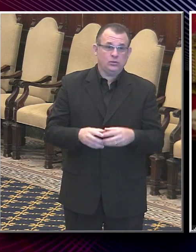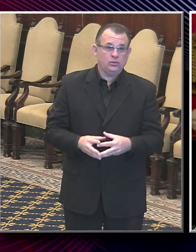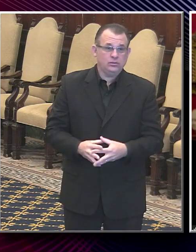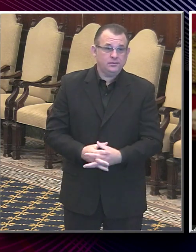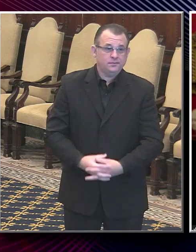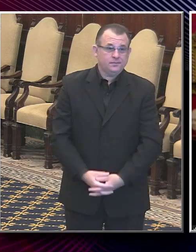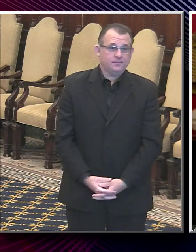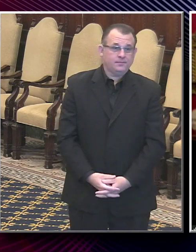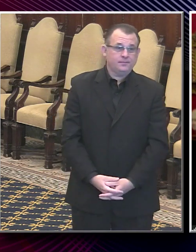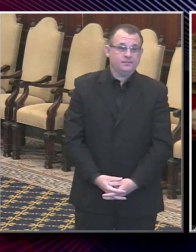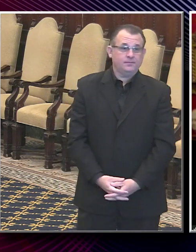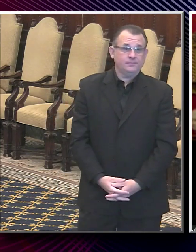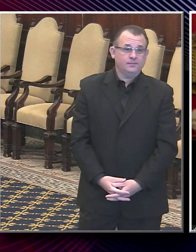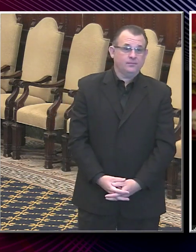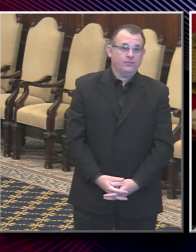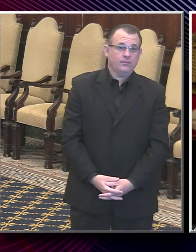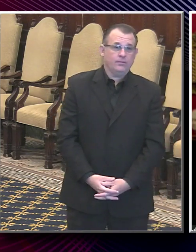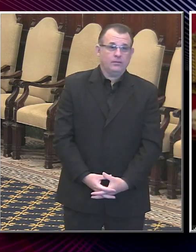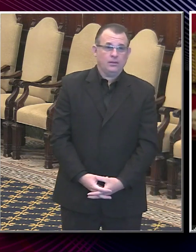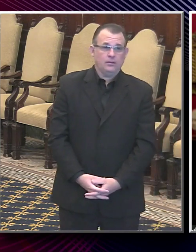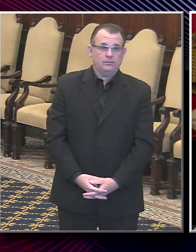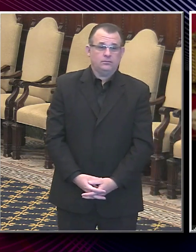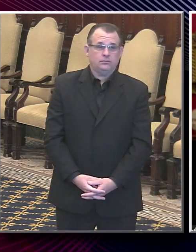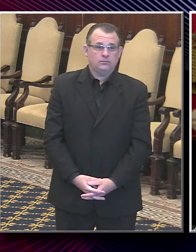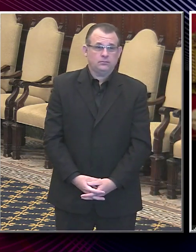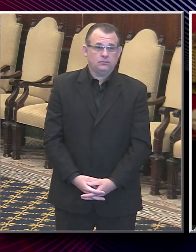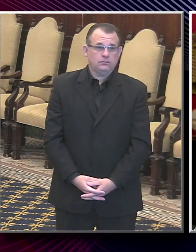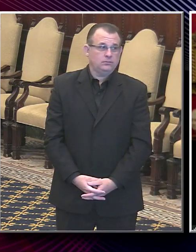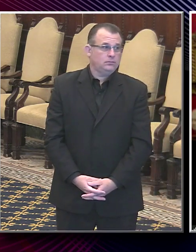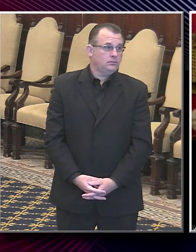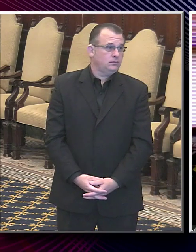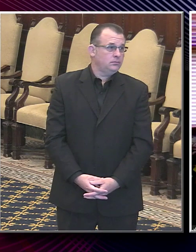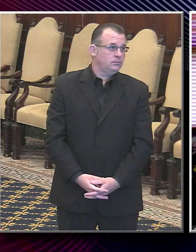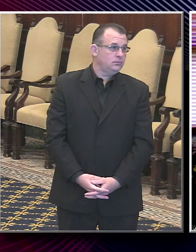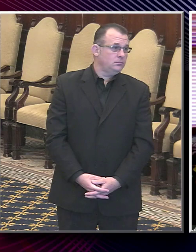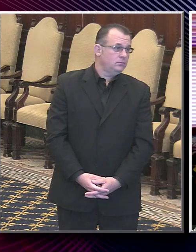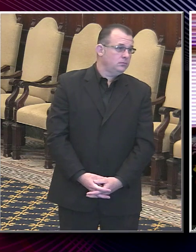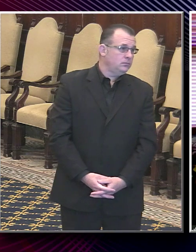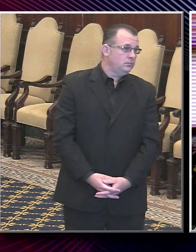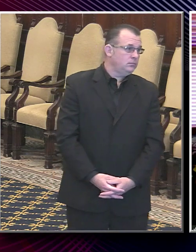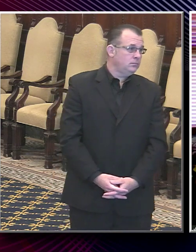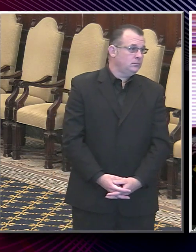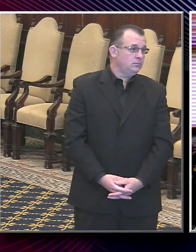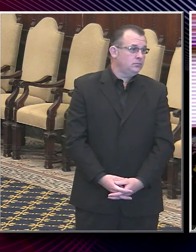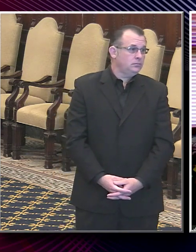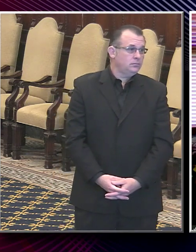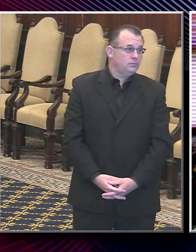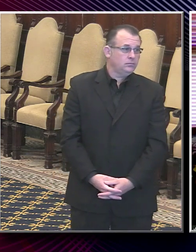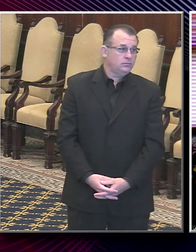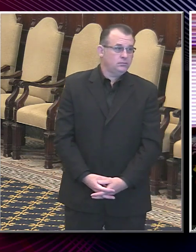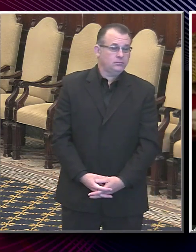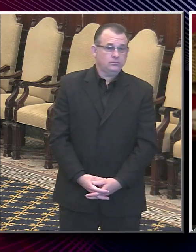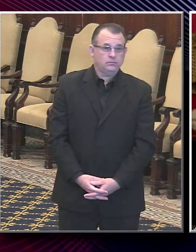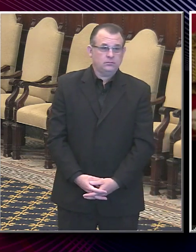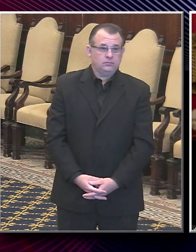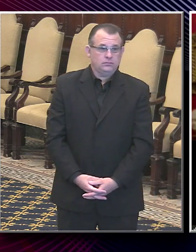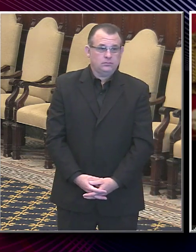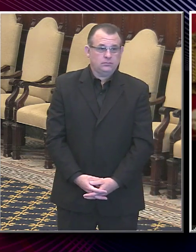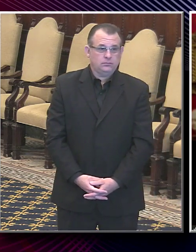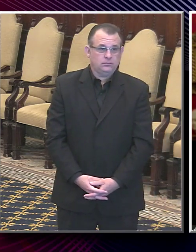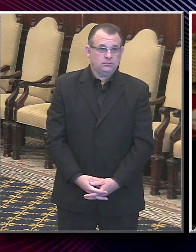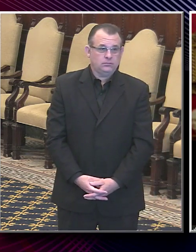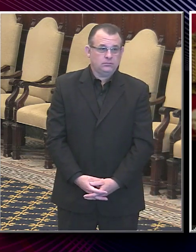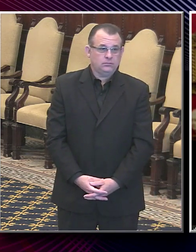podemos desplegar nuestras fuerzas para tratar de impedirlo. Si se tiene información, por supuesto, tenemos que actuar de una forma estratégica. Nosotros